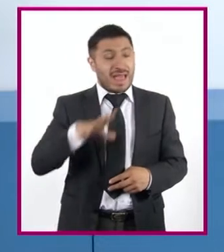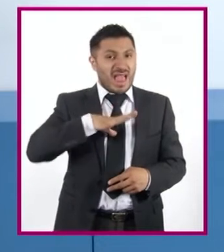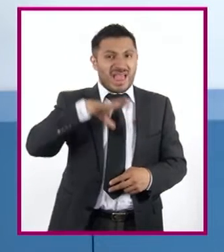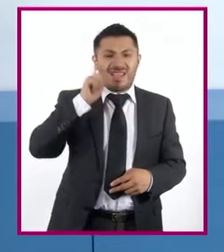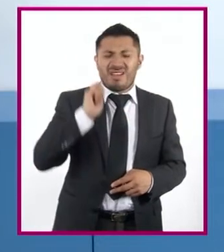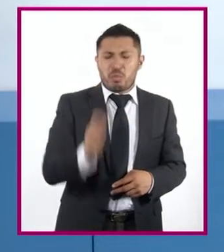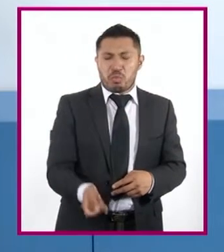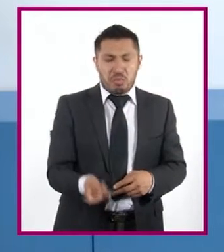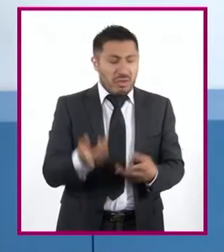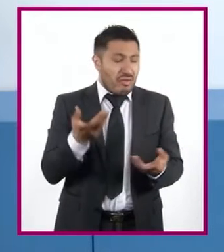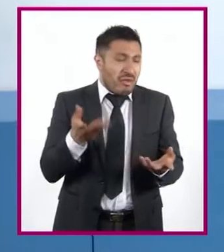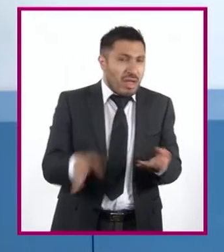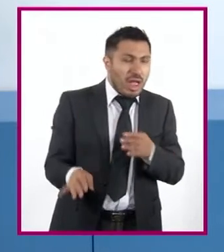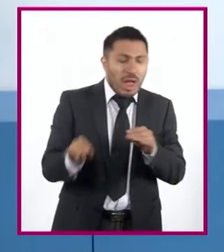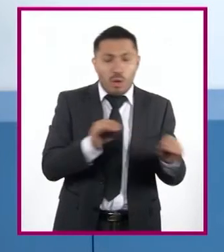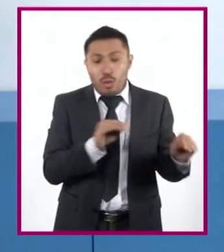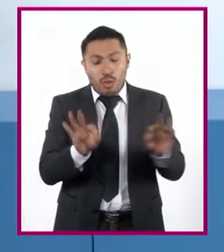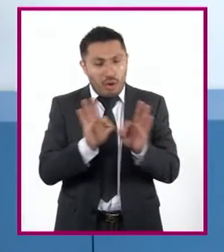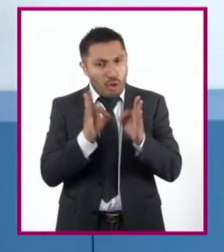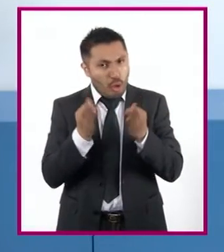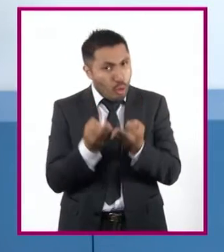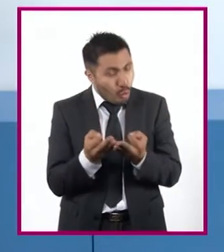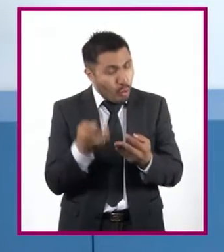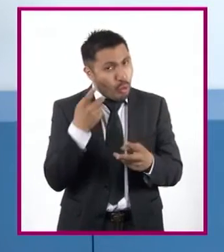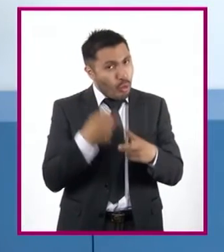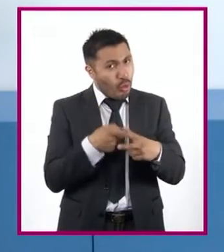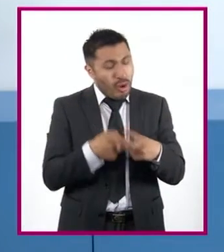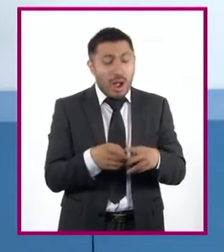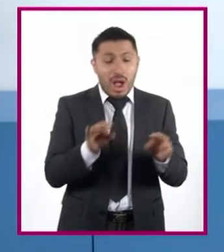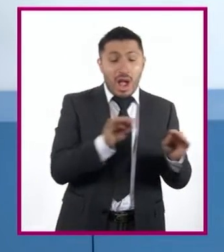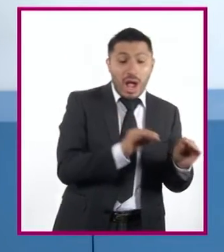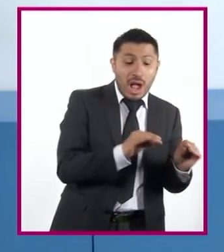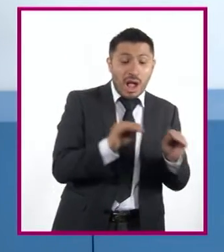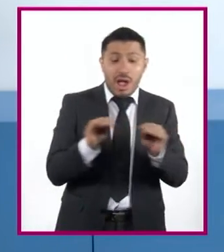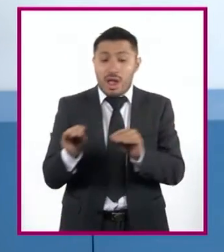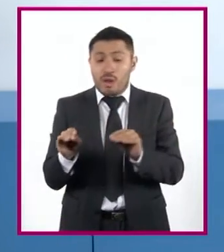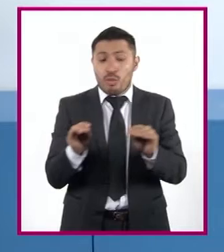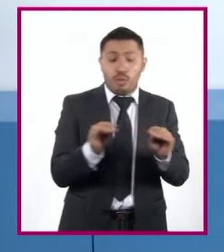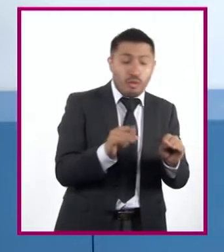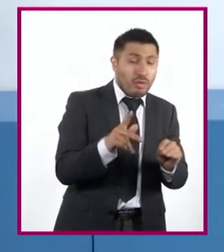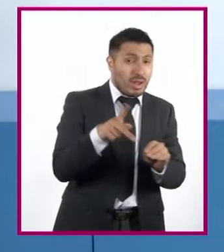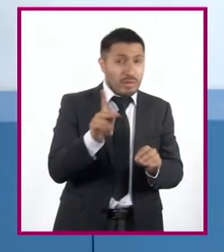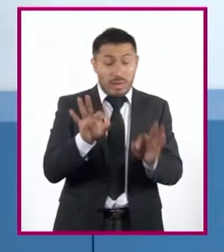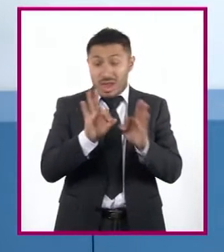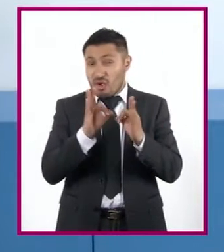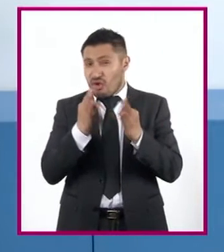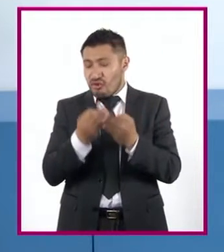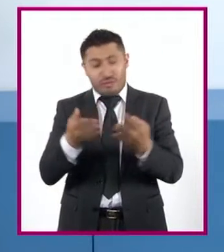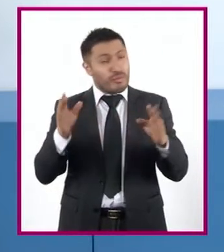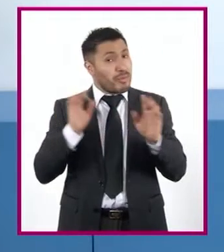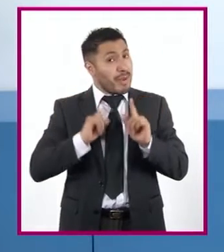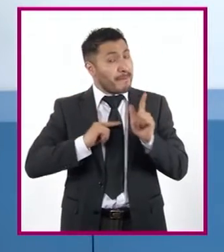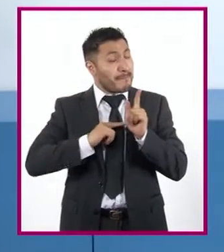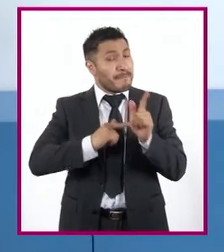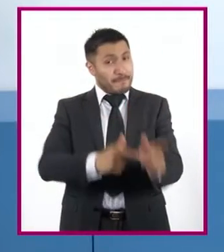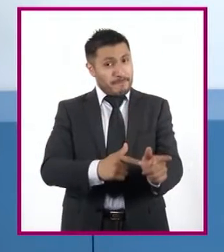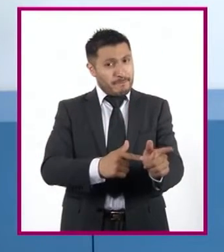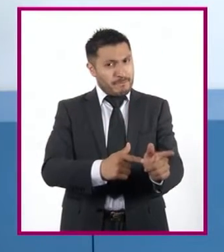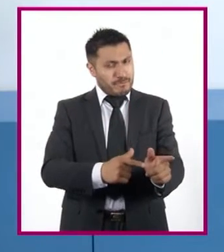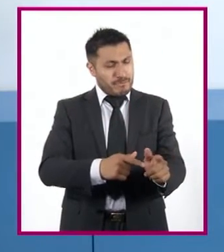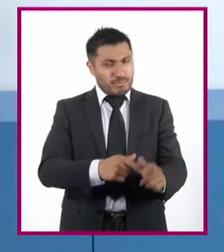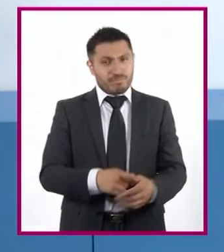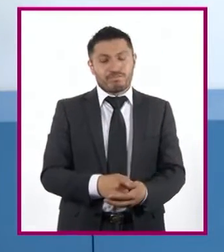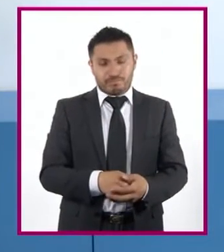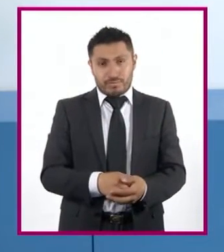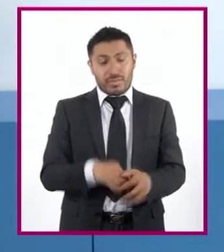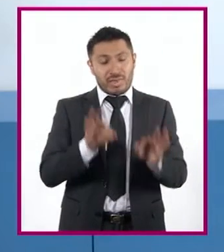consiste en el movimiento de una figura geométrica, pero sin cambiar su forma ni su tamaño. Es decir,